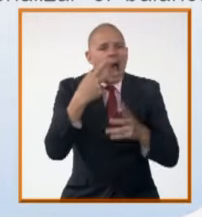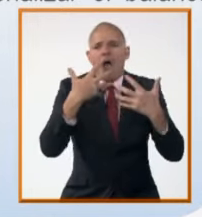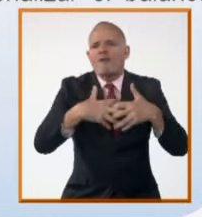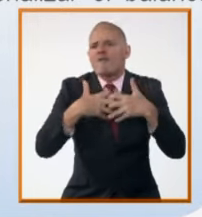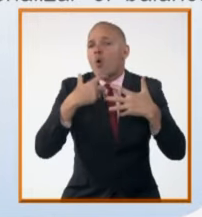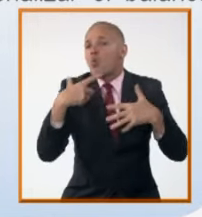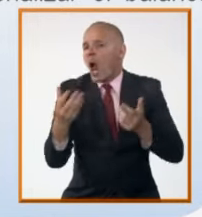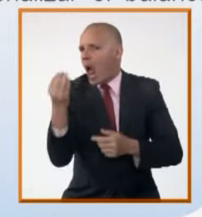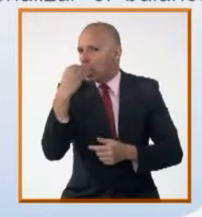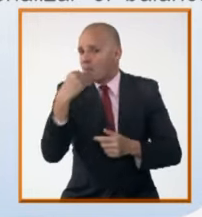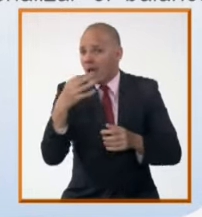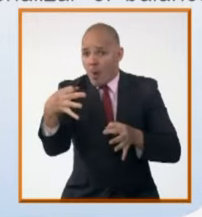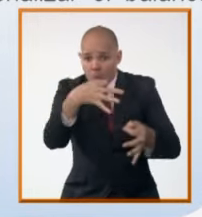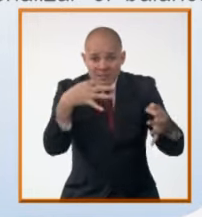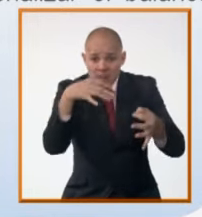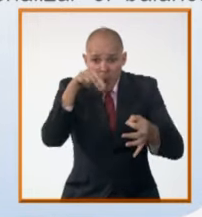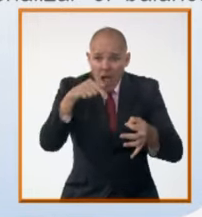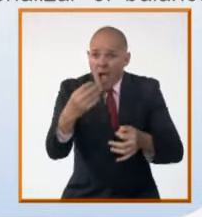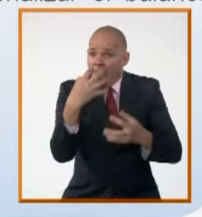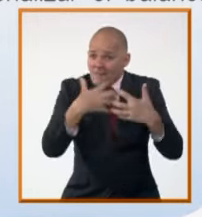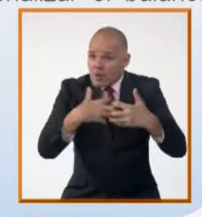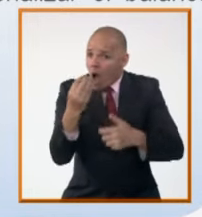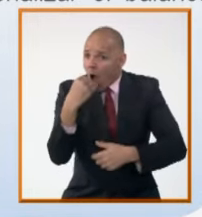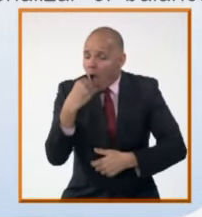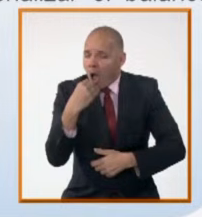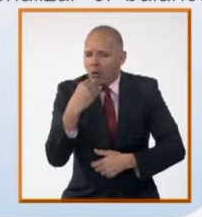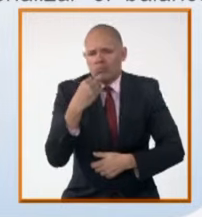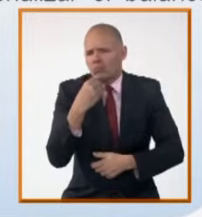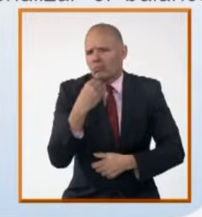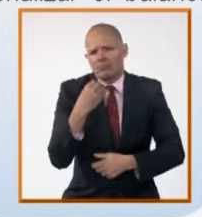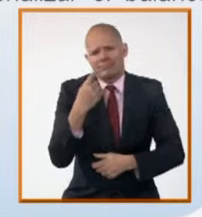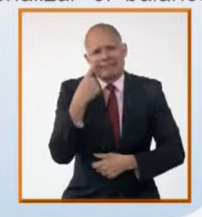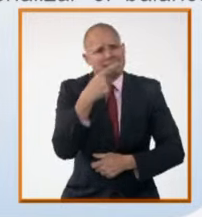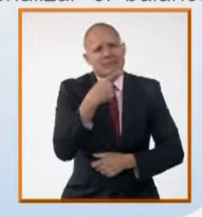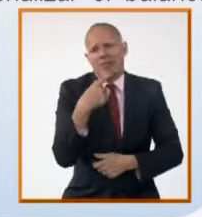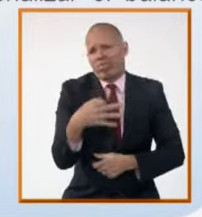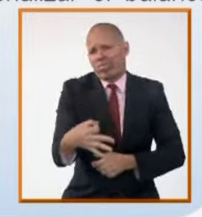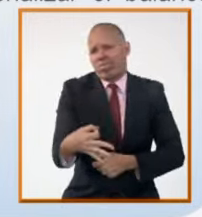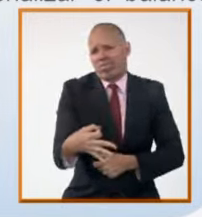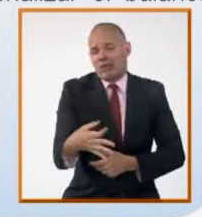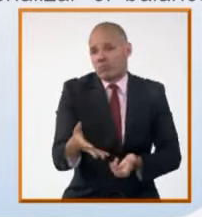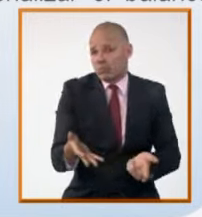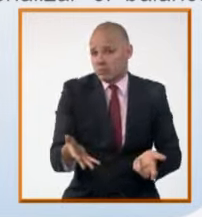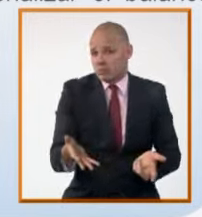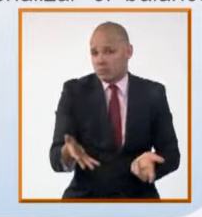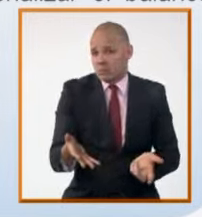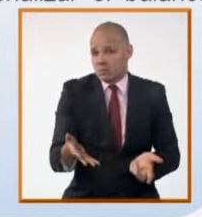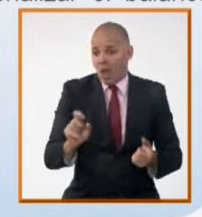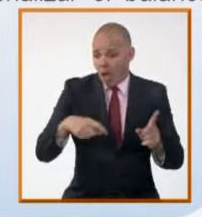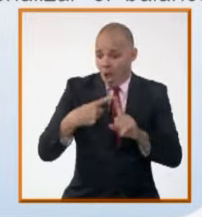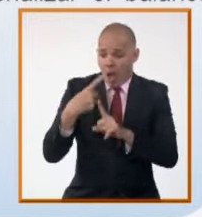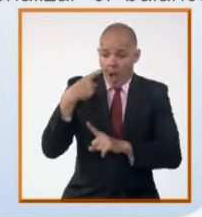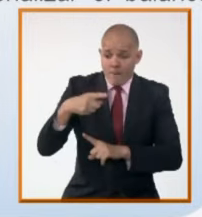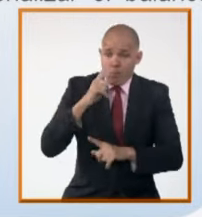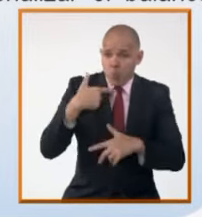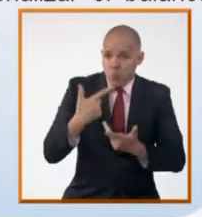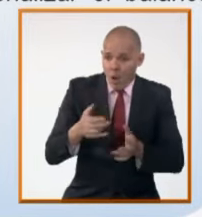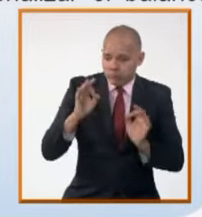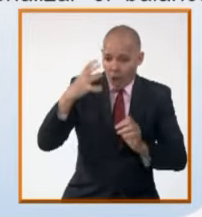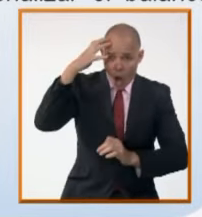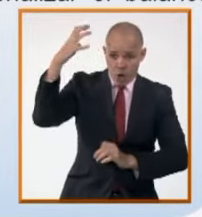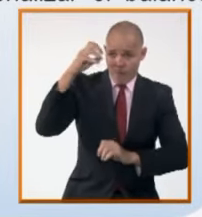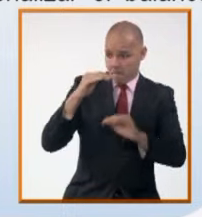de alimentos. Y lo anterior se evidencia con la dependencia de la gestión del gobierno central para